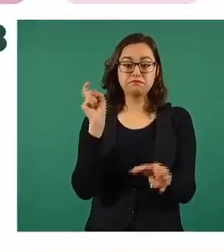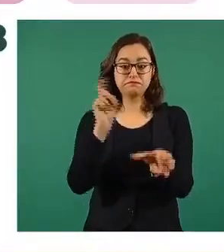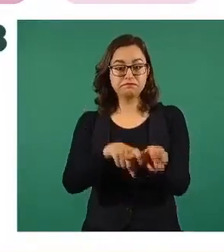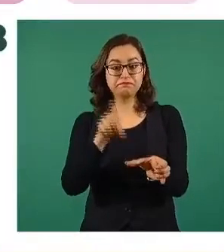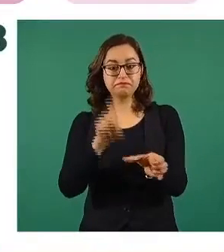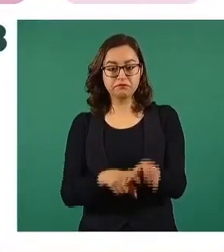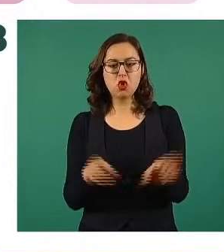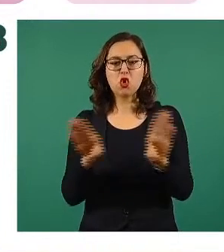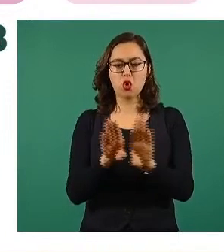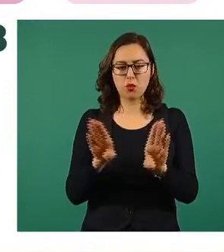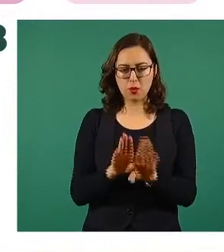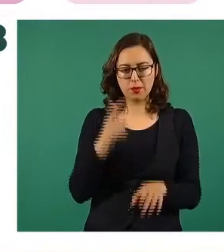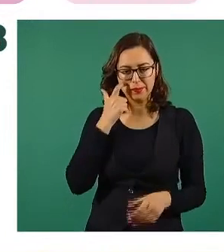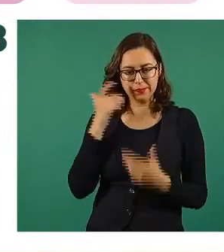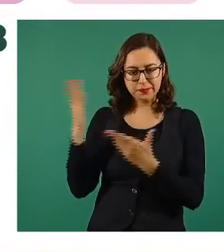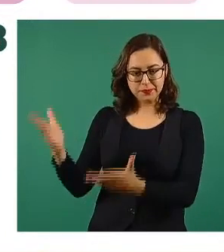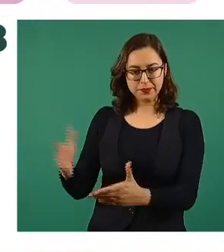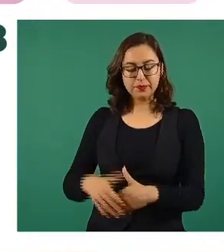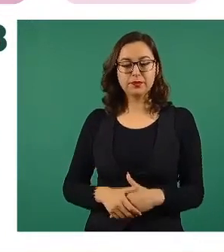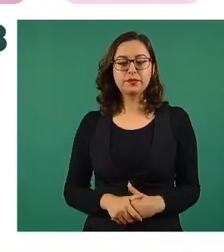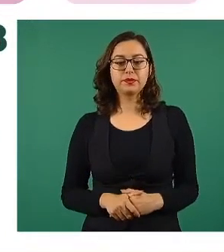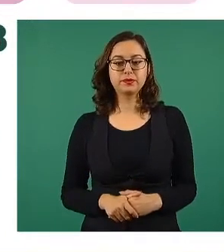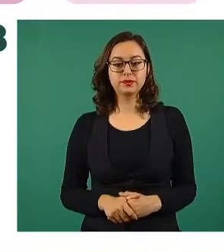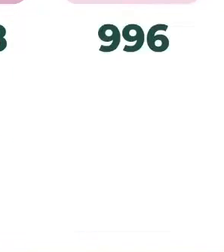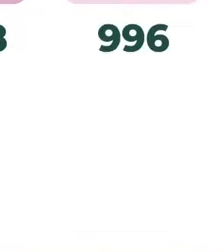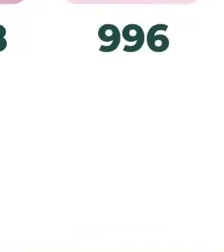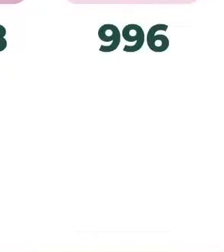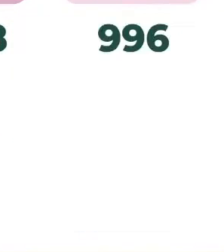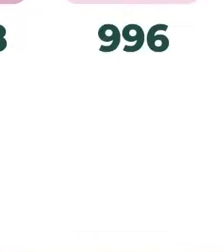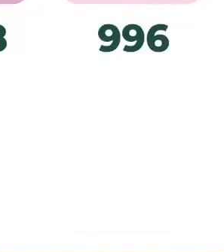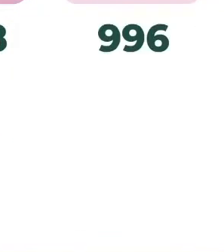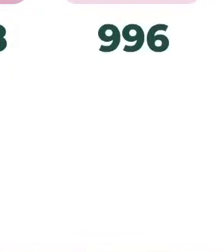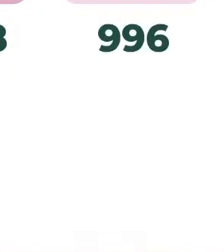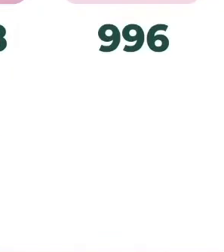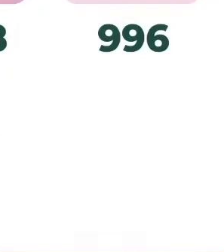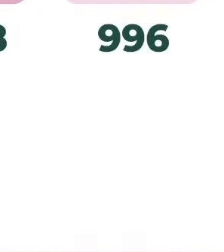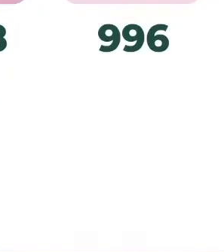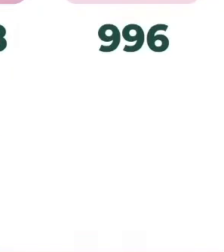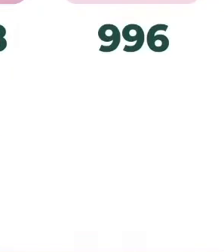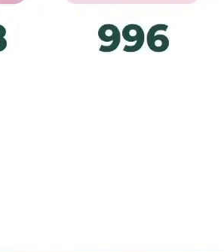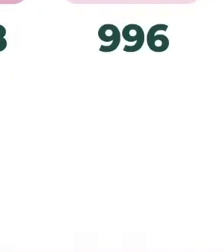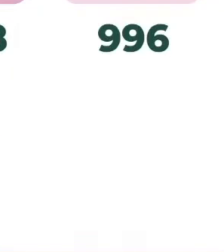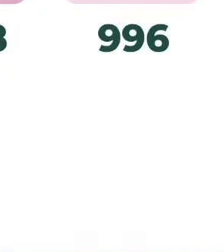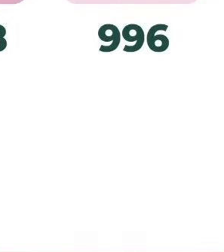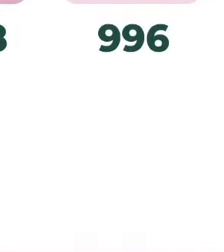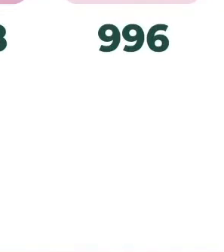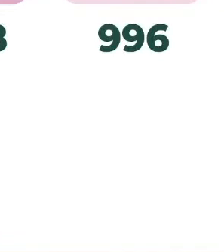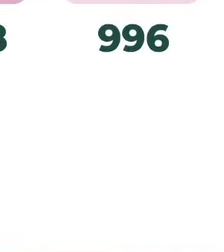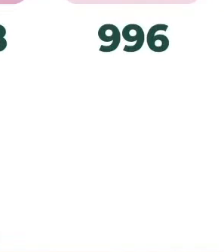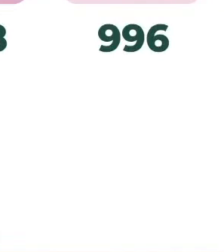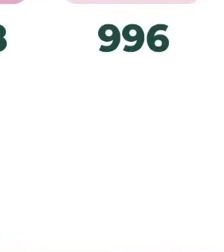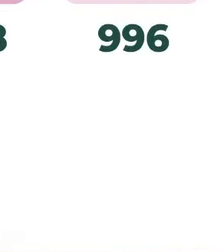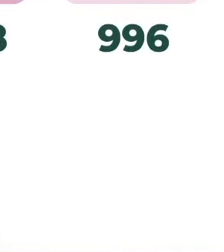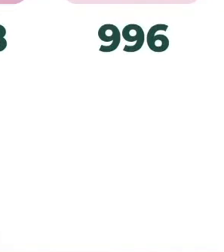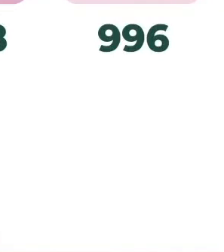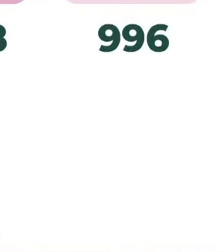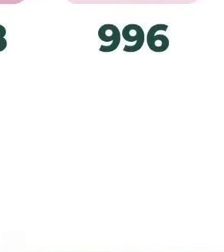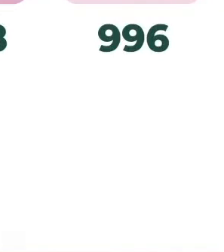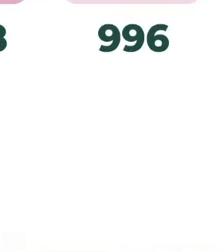realizar en 5 etapas. 1.182 municipios, que son los más pobres del país, se van a